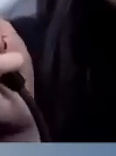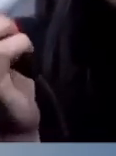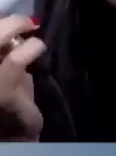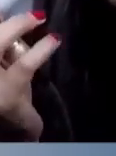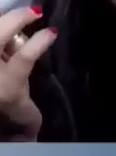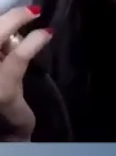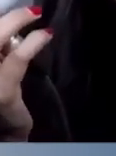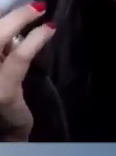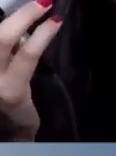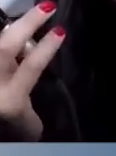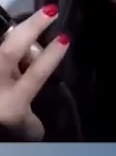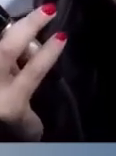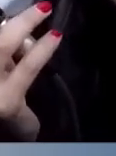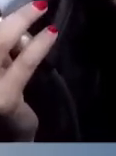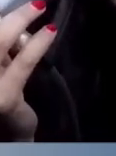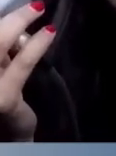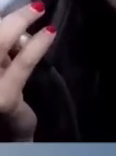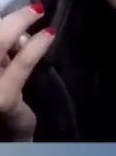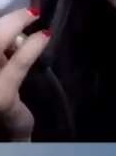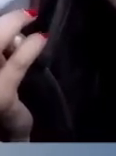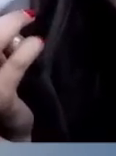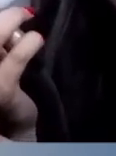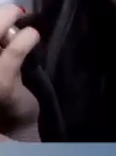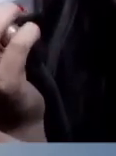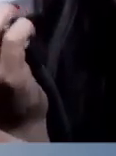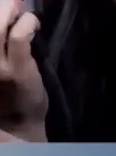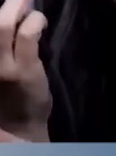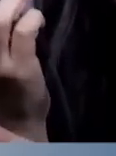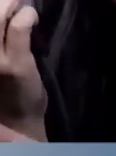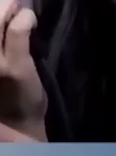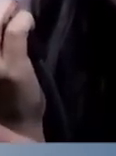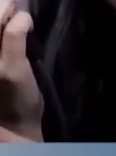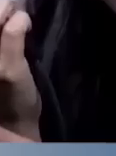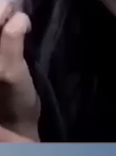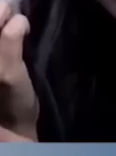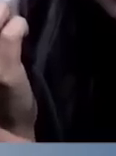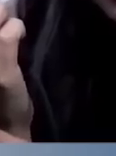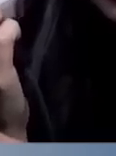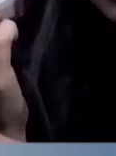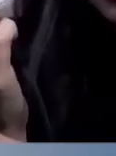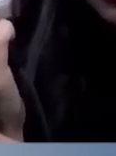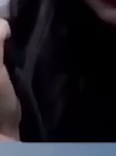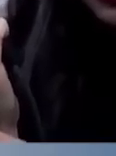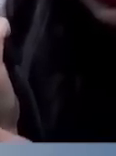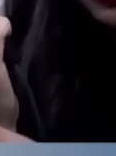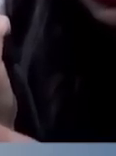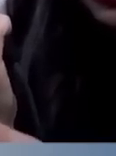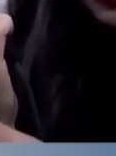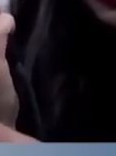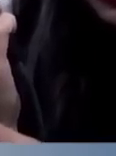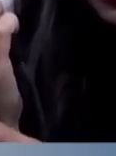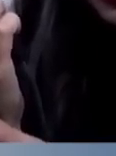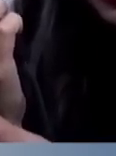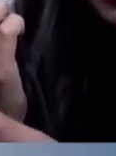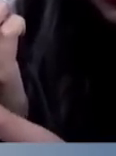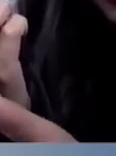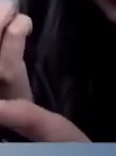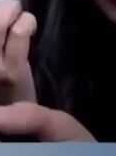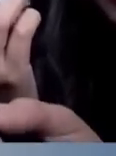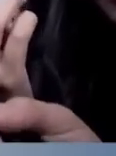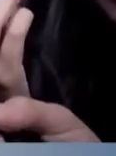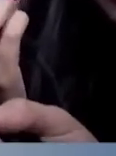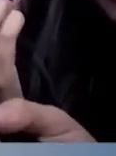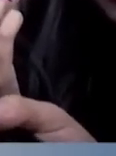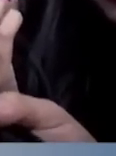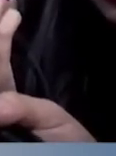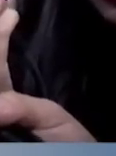en términos de luchar contra la impunidad de la comisión de crímenes de lesa humanidad en distintos